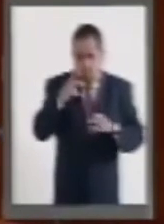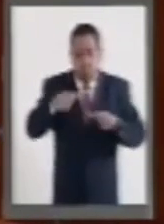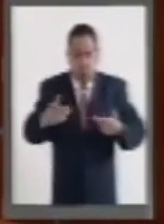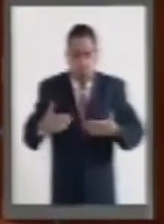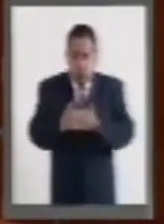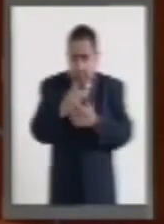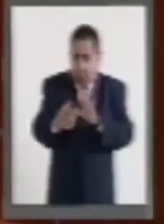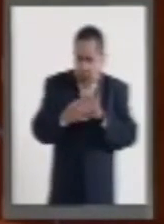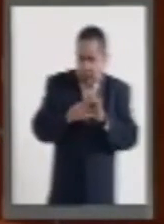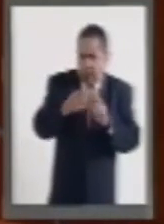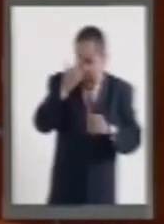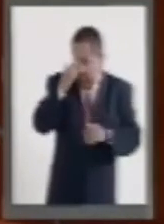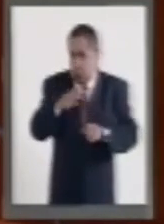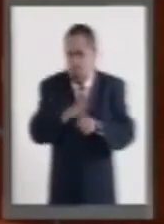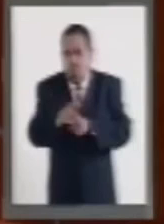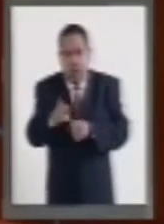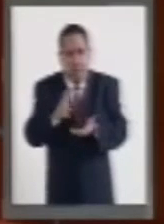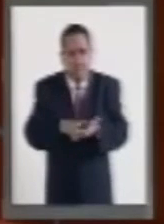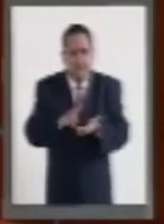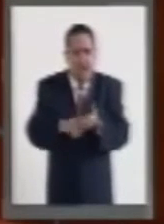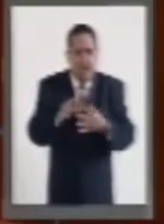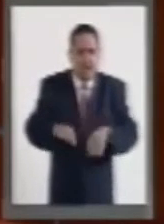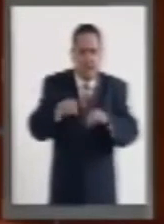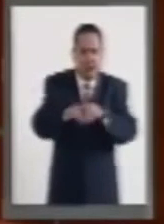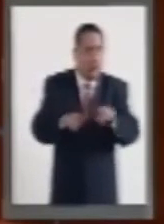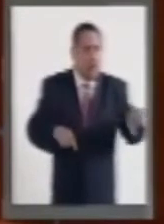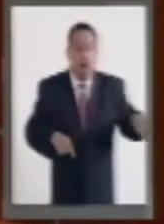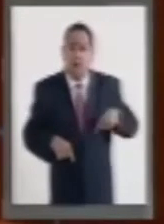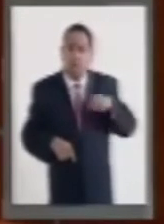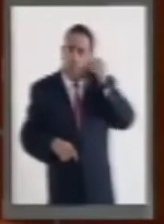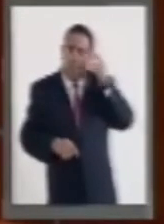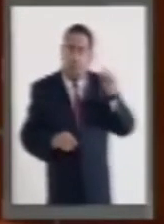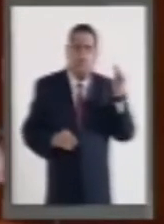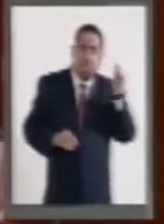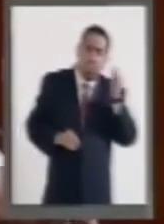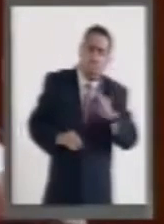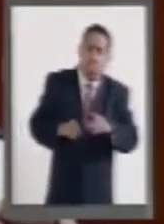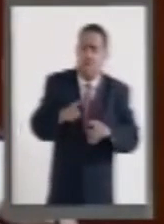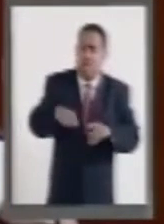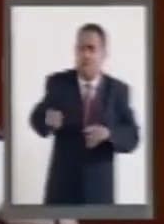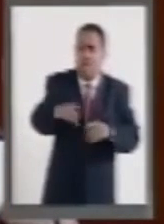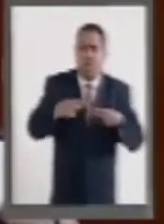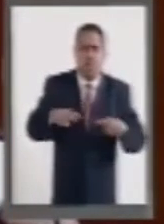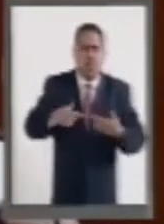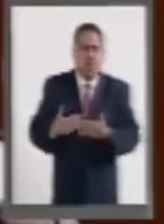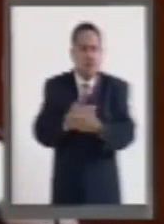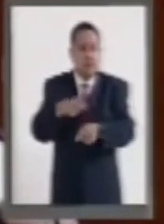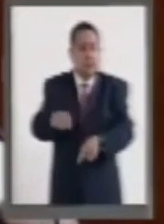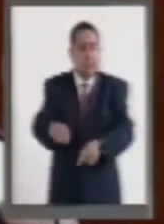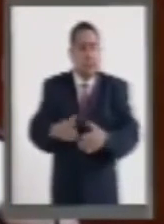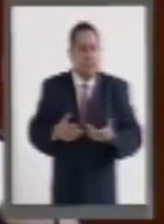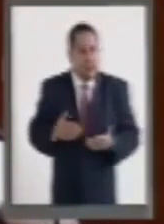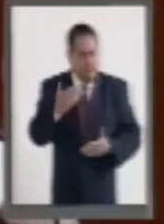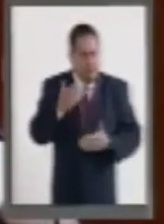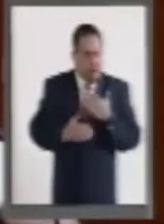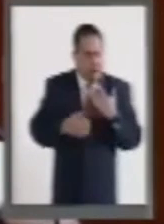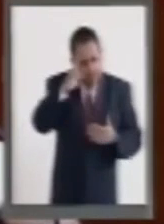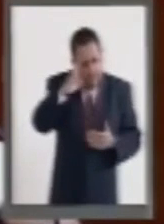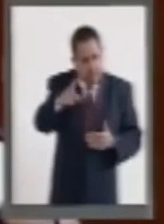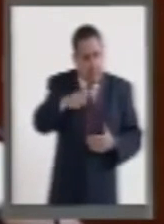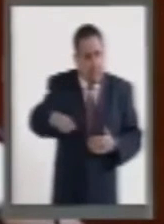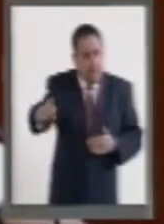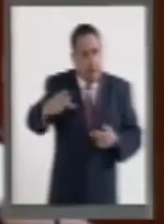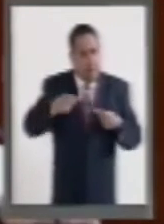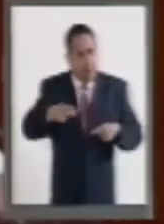ciudadano, principio que a muchos se les ha olvidado porque les da por no respetar la voluntad